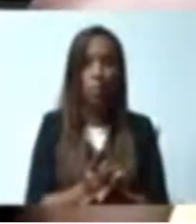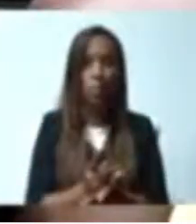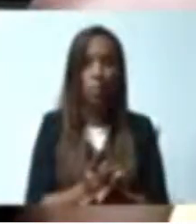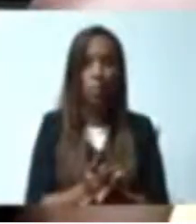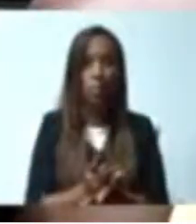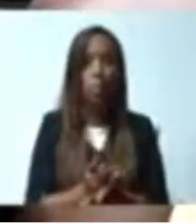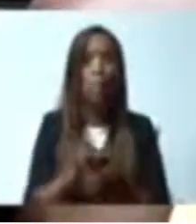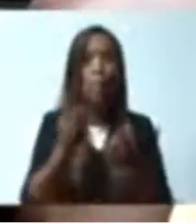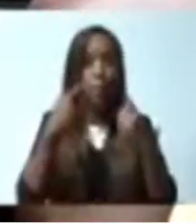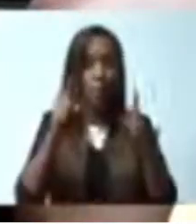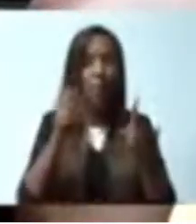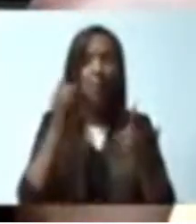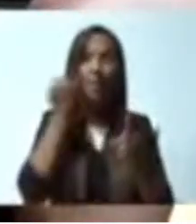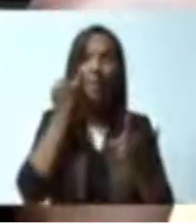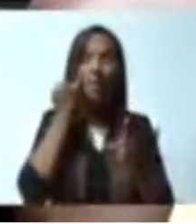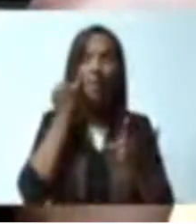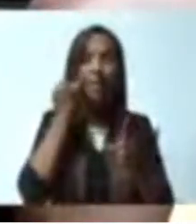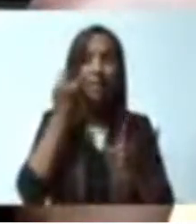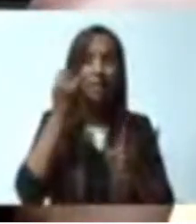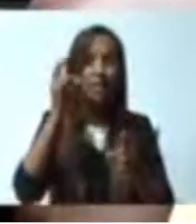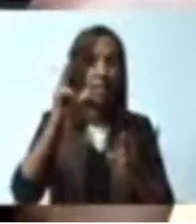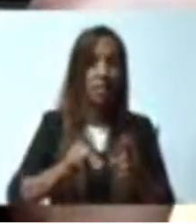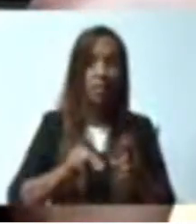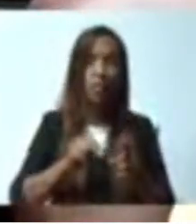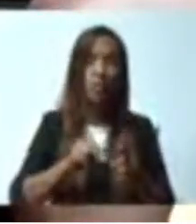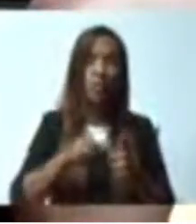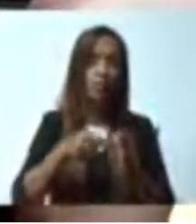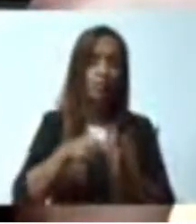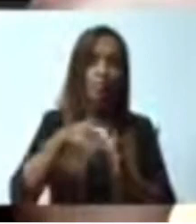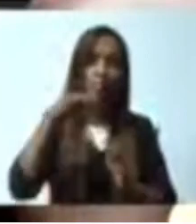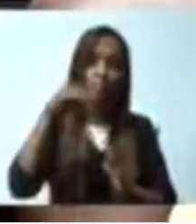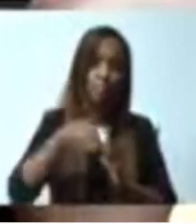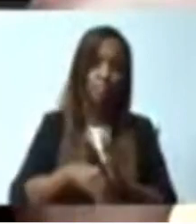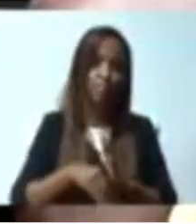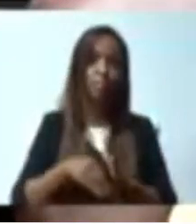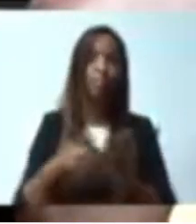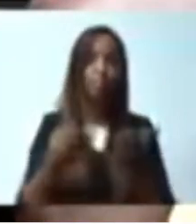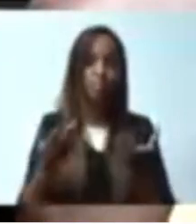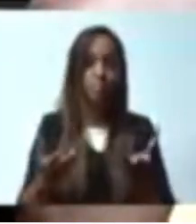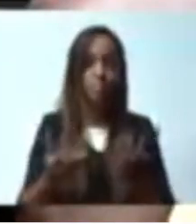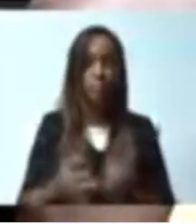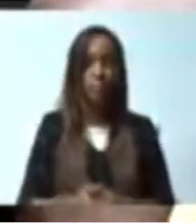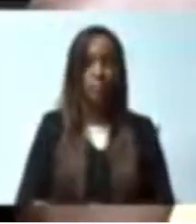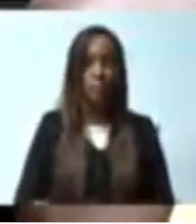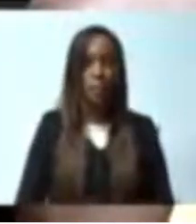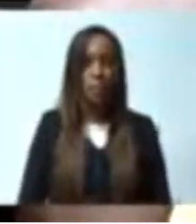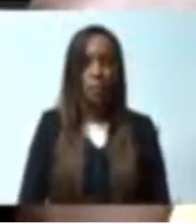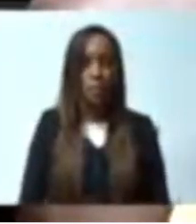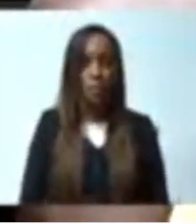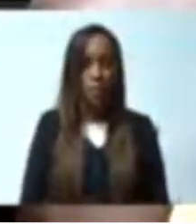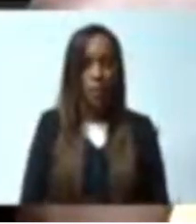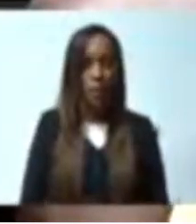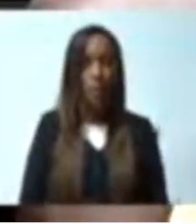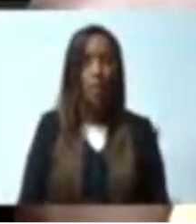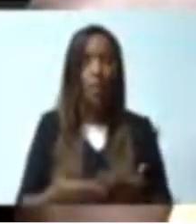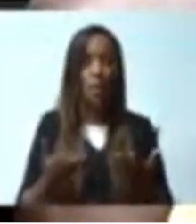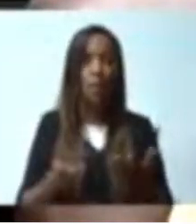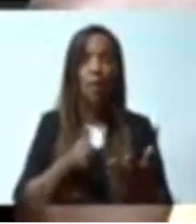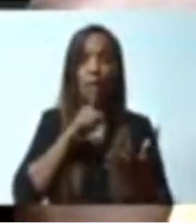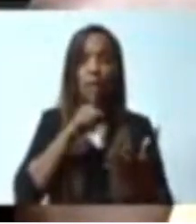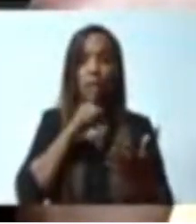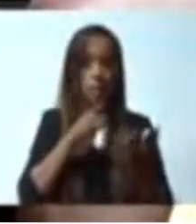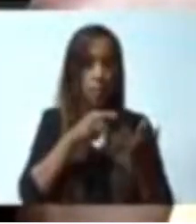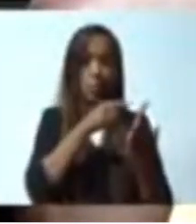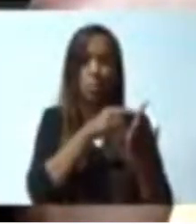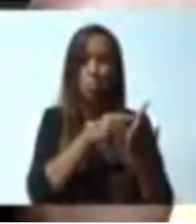nosotros habiendo revisado el proyecto, viendo que esos asuntos a mejorar no inciden en la estructura y en el fondo